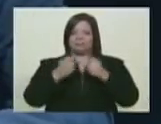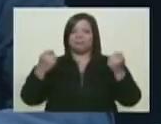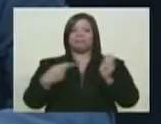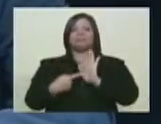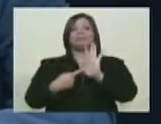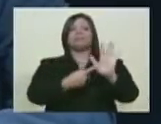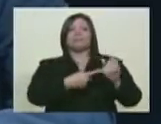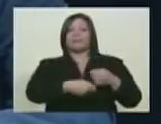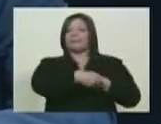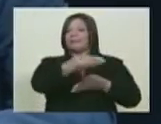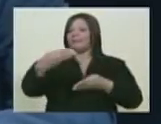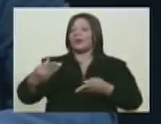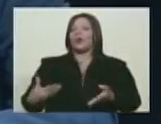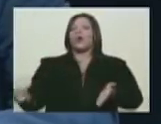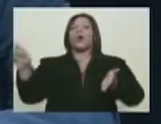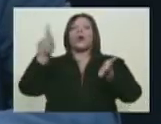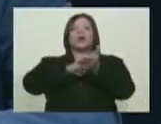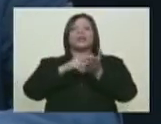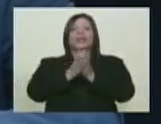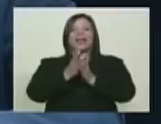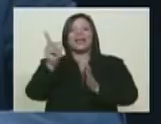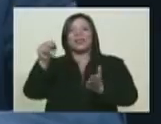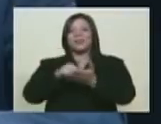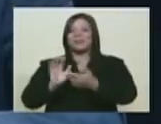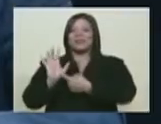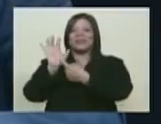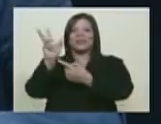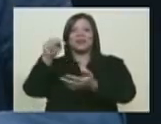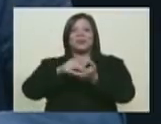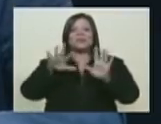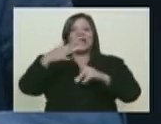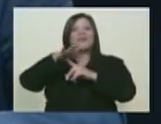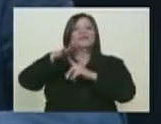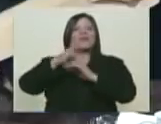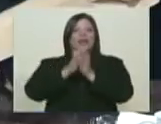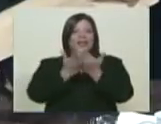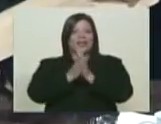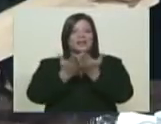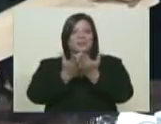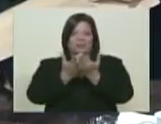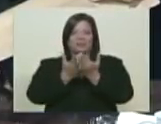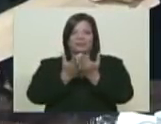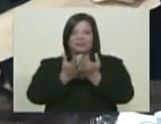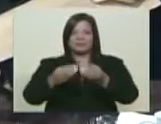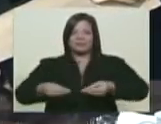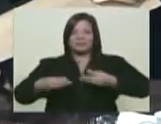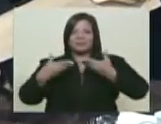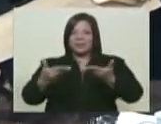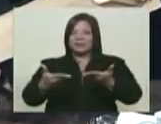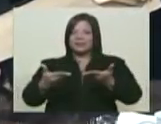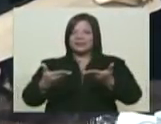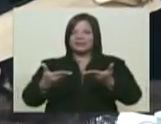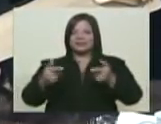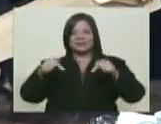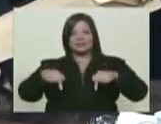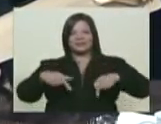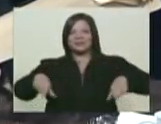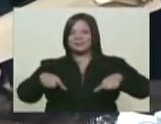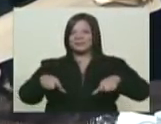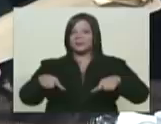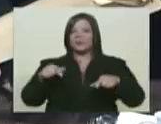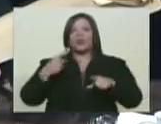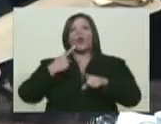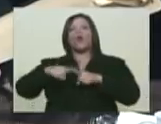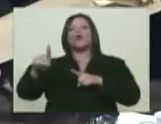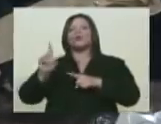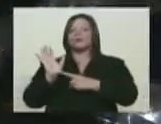distribuido. Bueno, volvió a tus manos. En el año 2006 viniste a presentarlo acá a una feria de libros, si no me equivoco. Sí, ¿cierto? Sí. Y esta